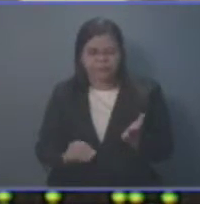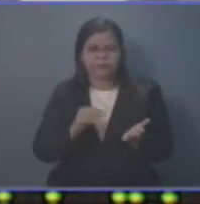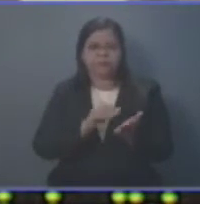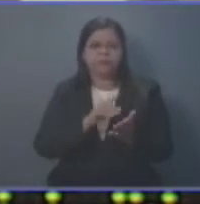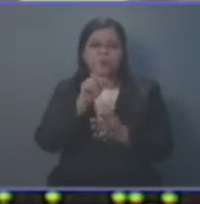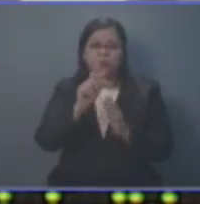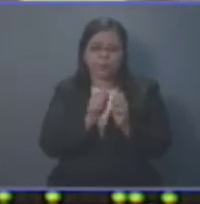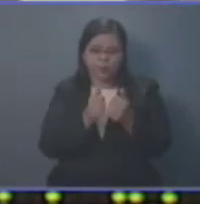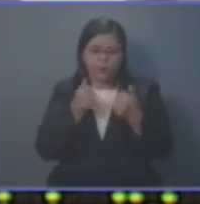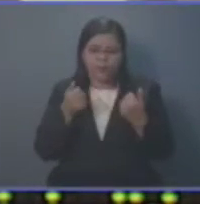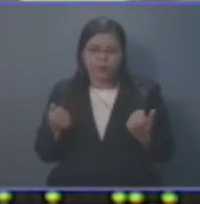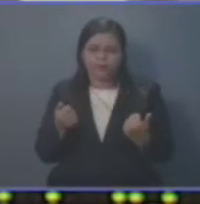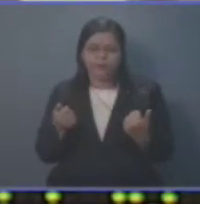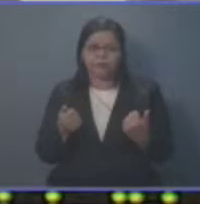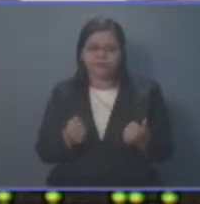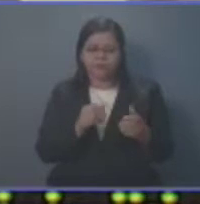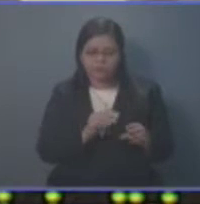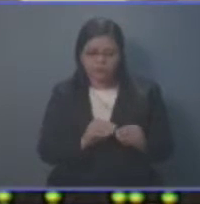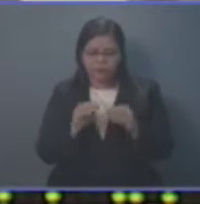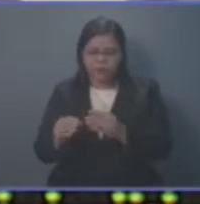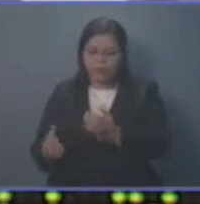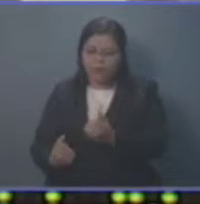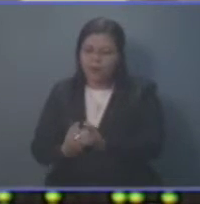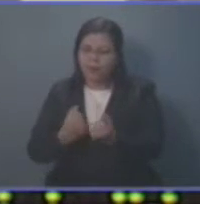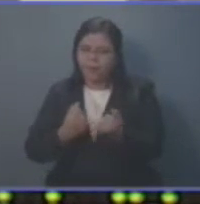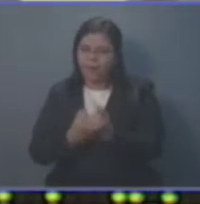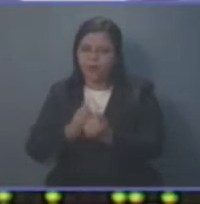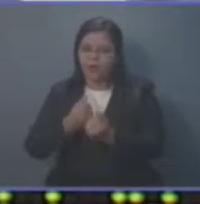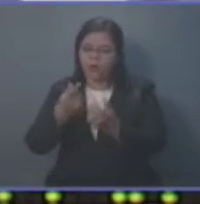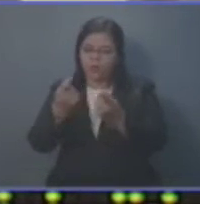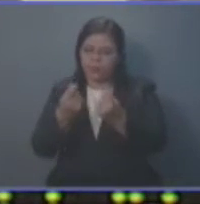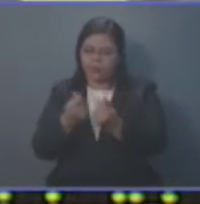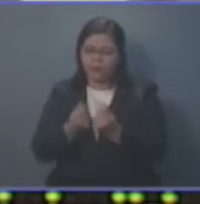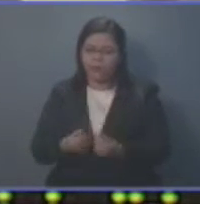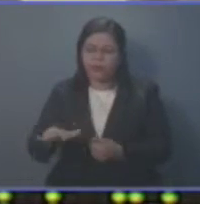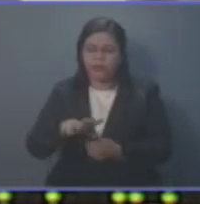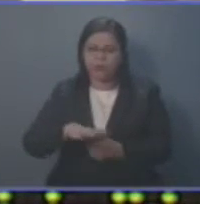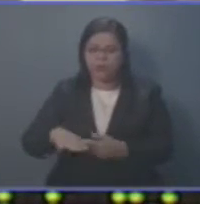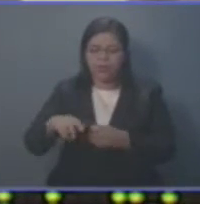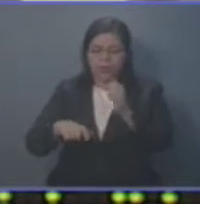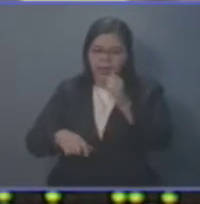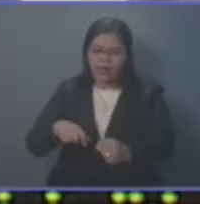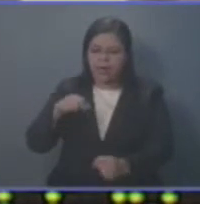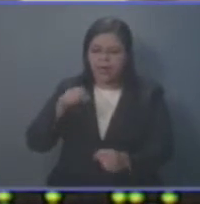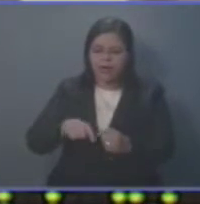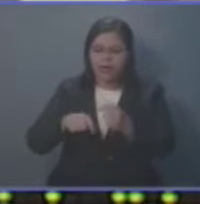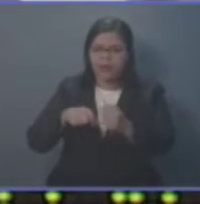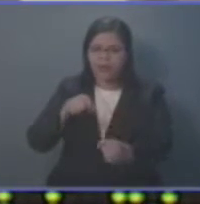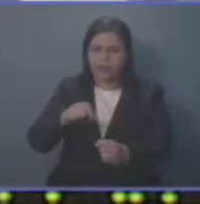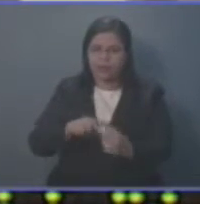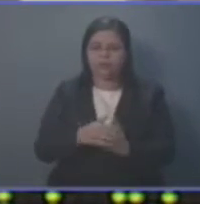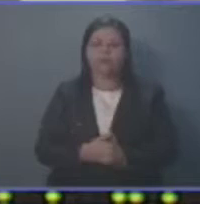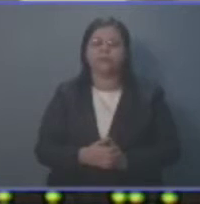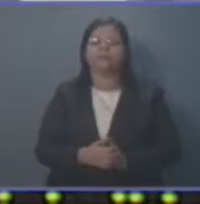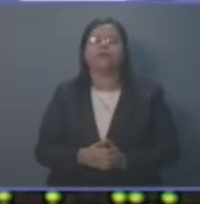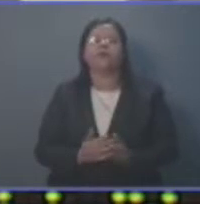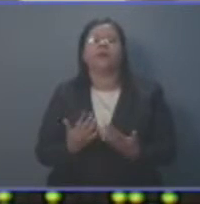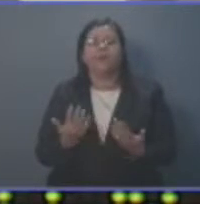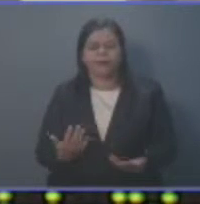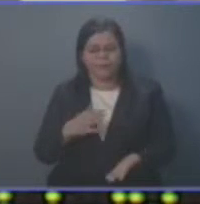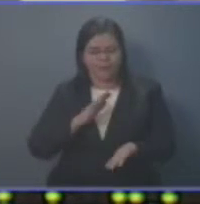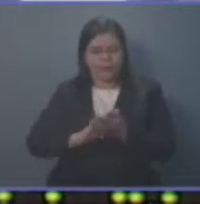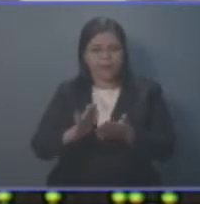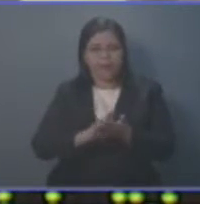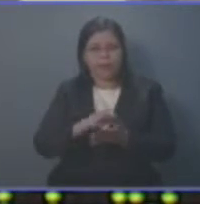1 millón destinados a reforzar la asignación presupuestaria del ramo de agricultura y ganadería, a efecto de financiar la